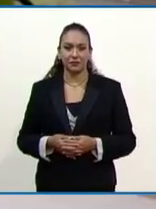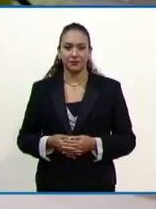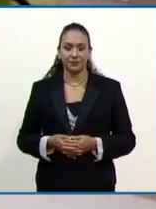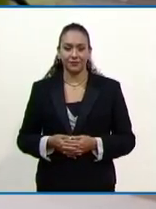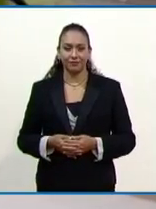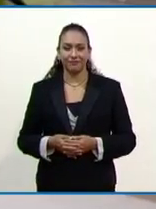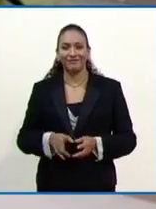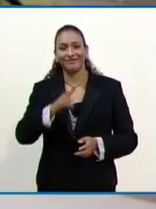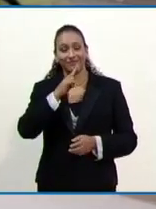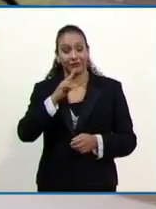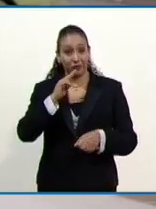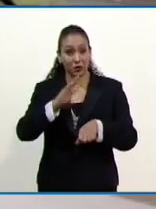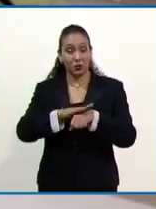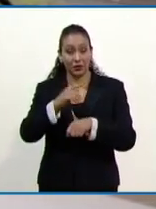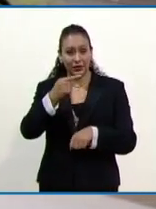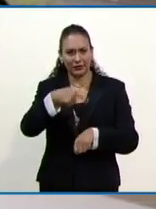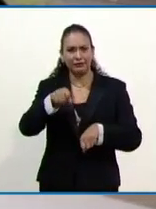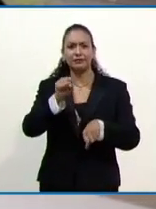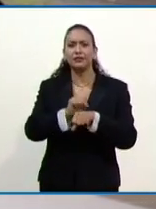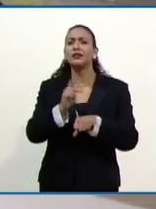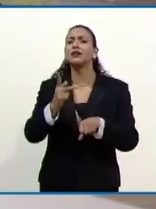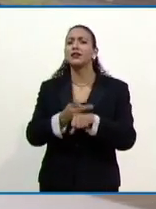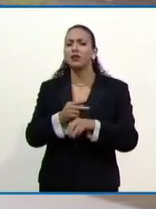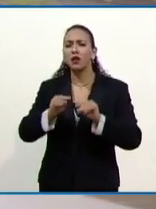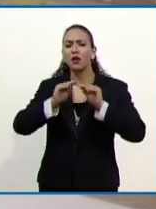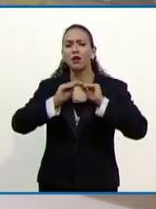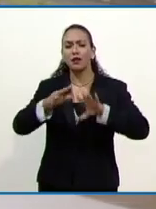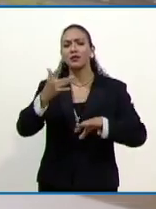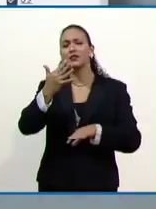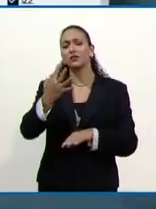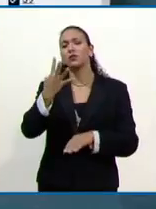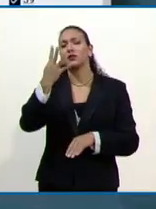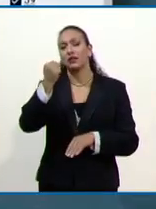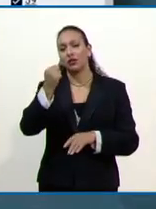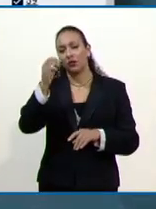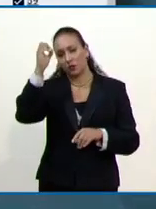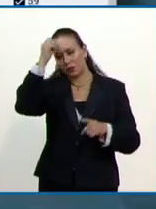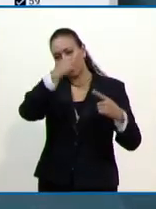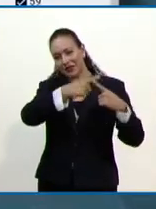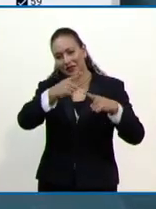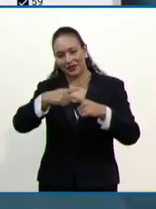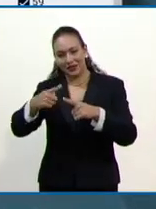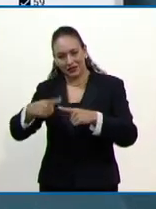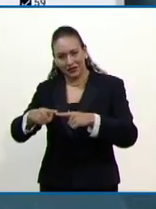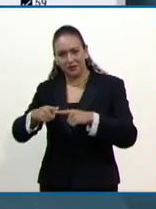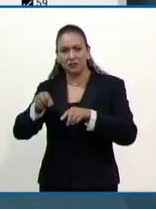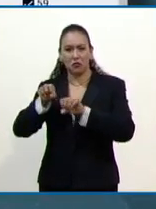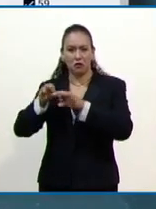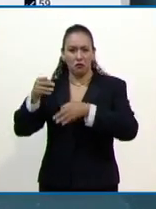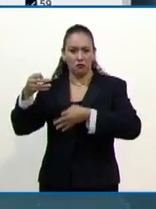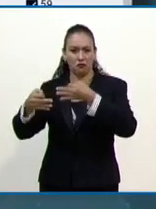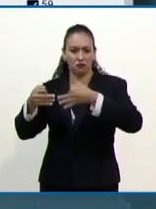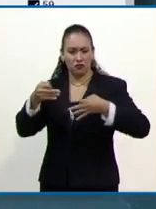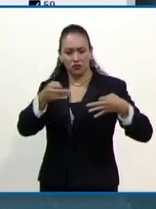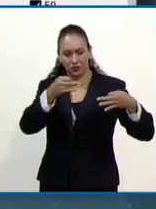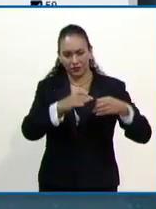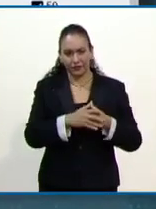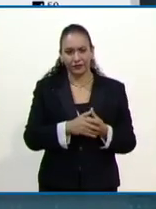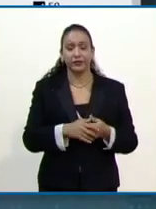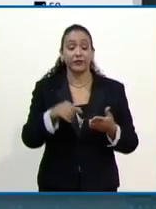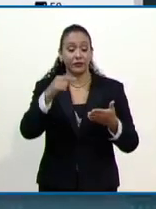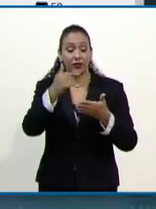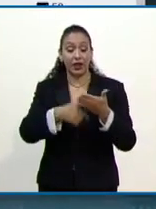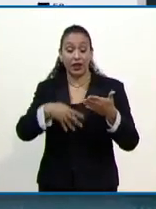En más noticias, en el Semanario Judicial se publicaron 59 criterios de distintos órganos jurisdiccionales federales, de los